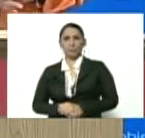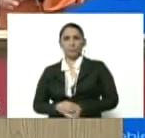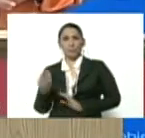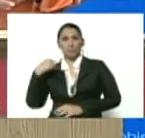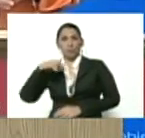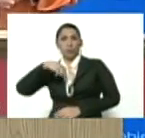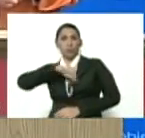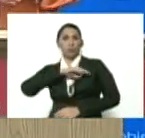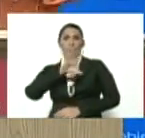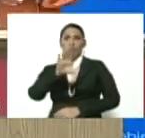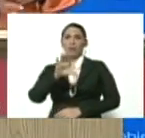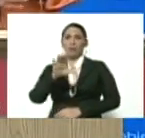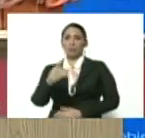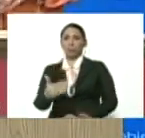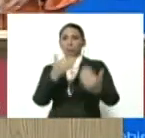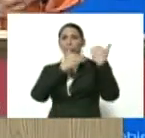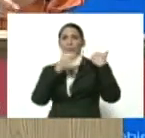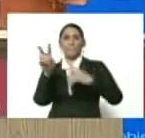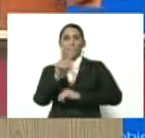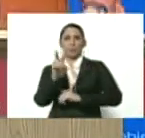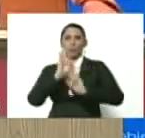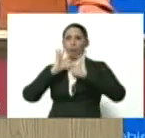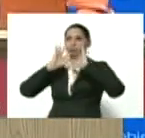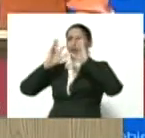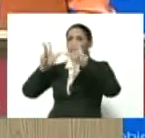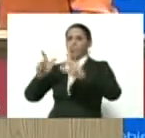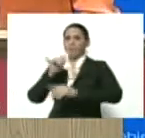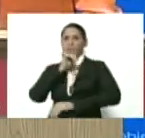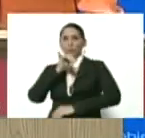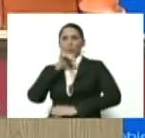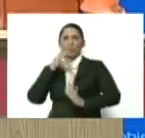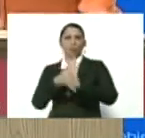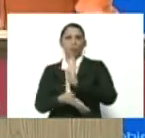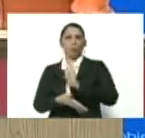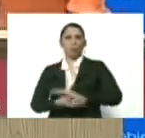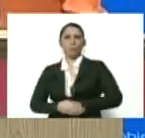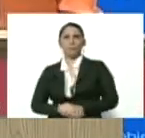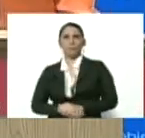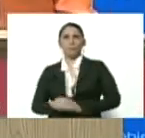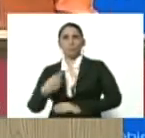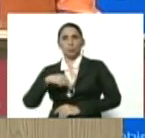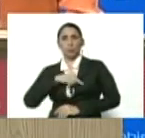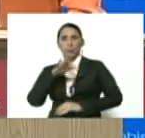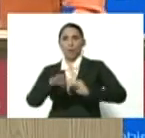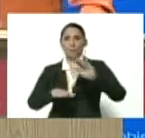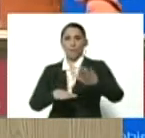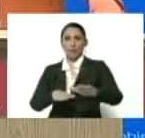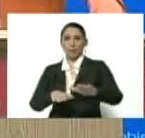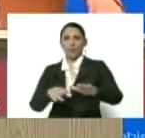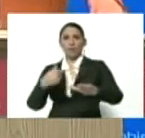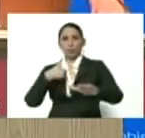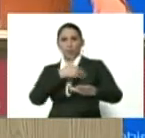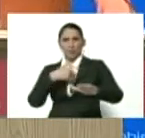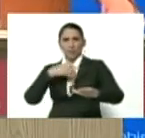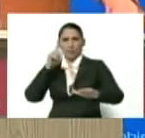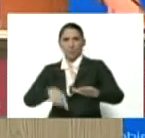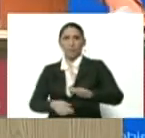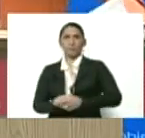región le correspondió a Venezuela informar sobre nuestros avances. Yo quería